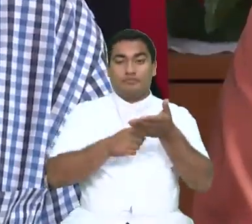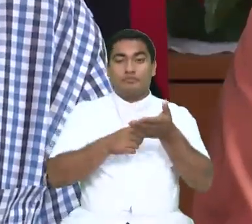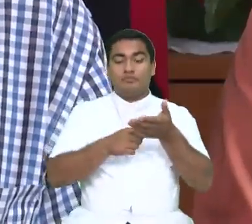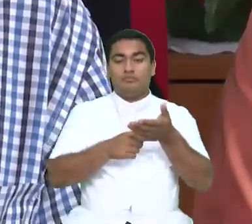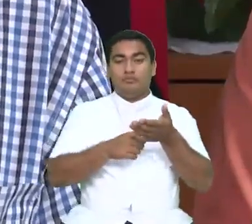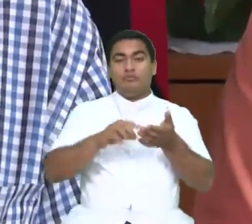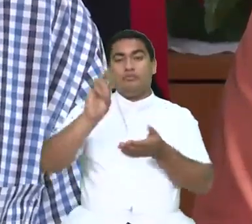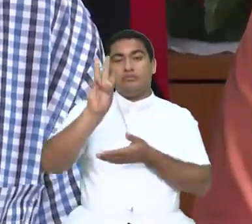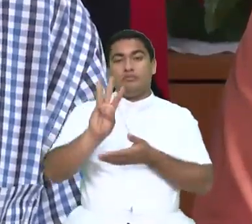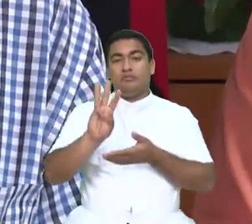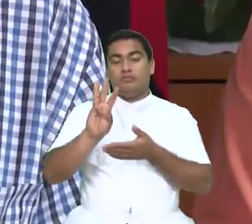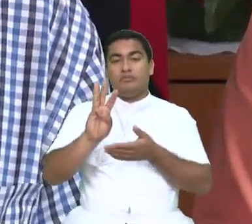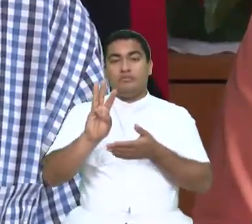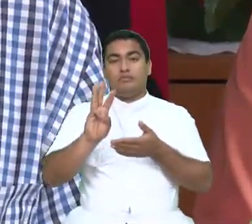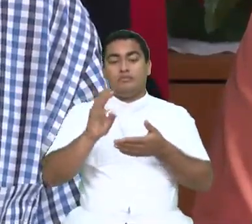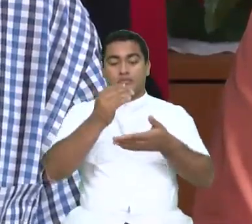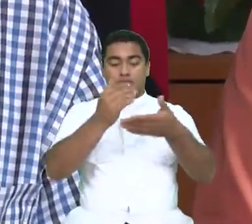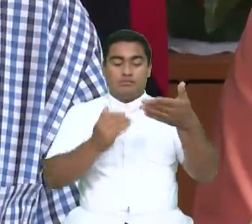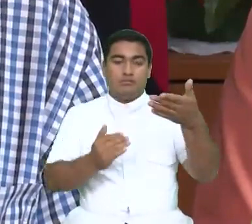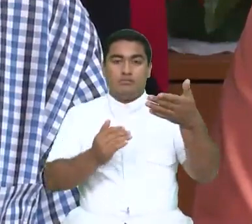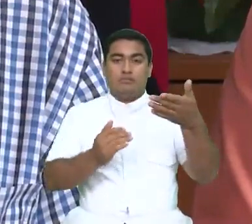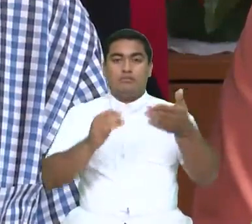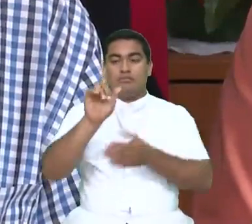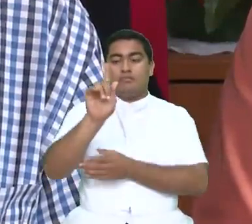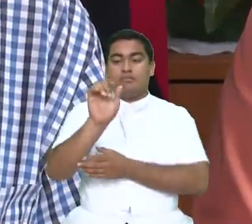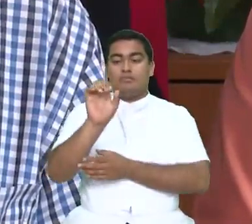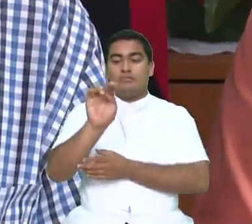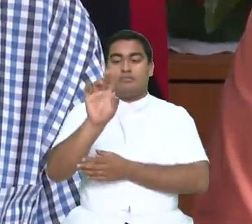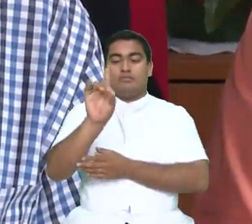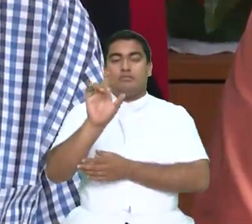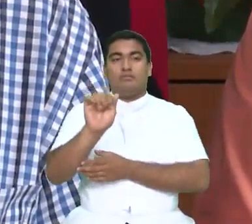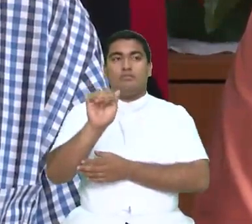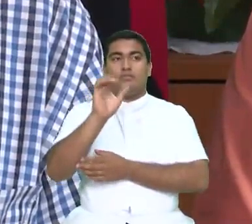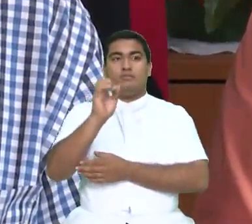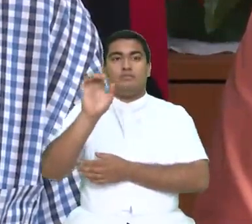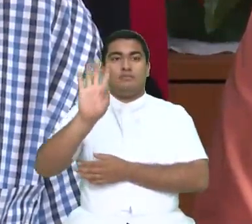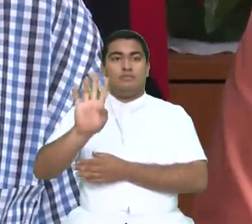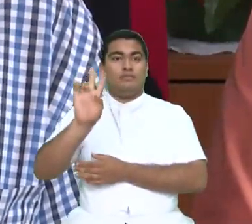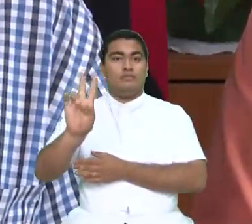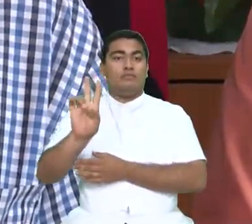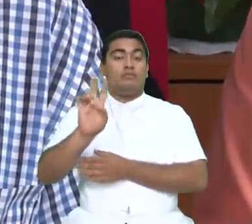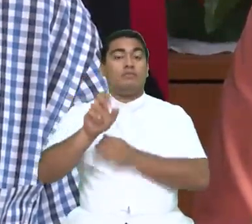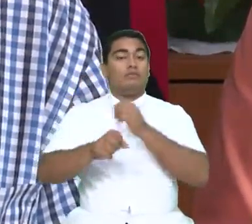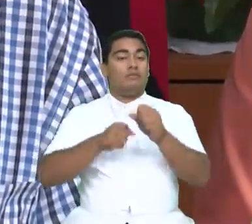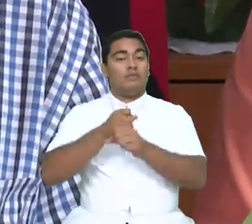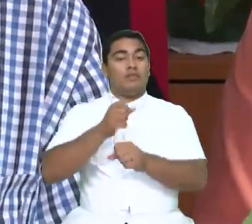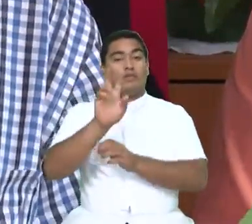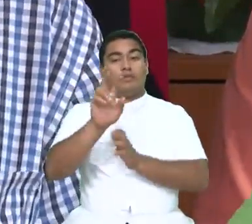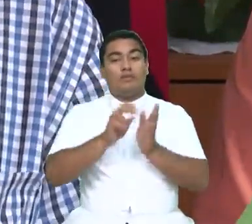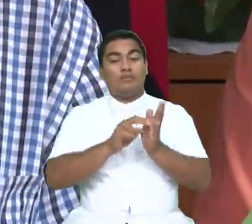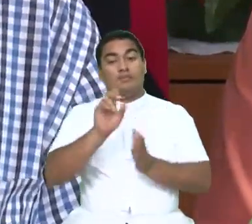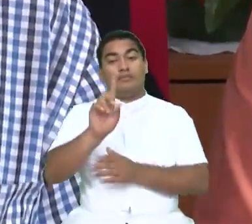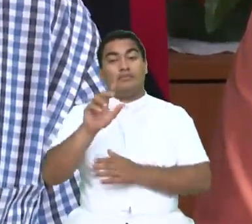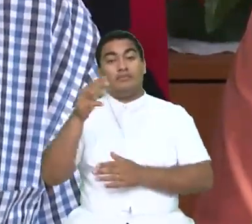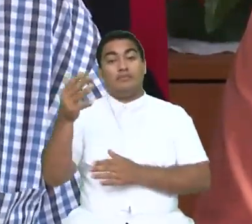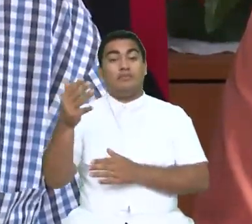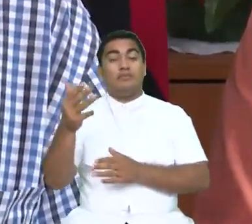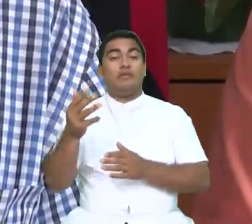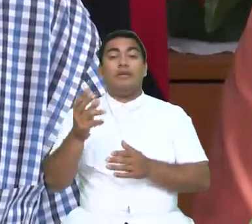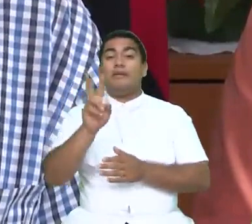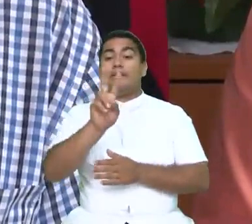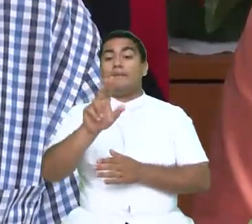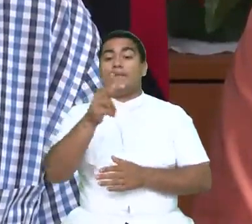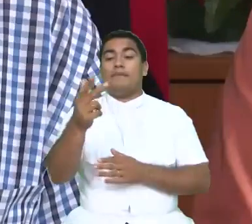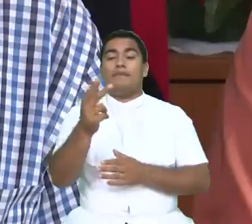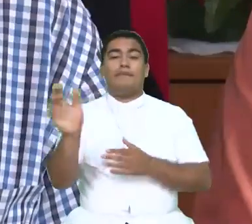en el numeral 3 de la circular técnica 042 del 2019, del 28 de febrero del